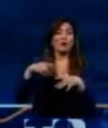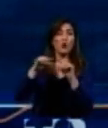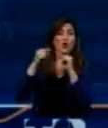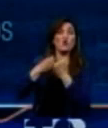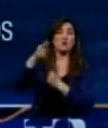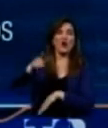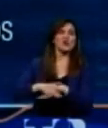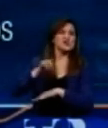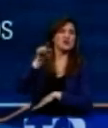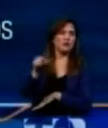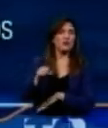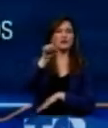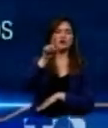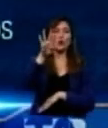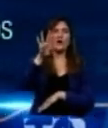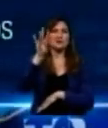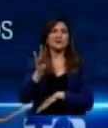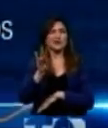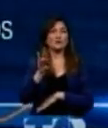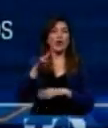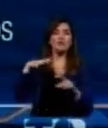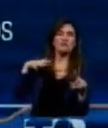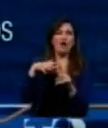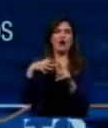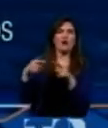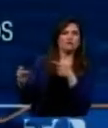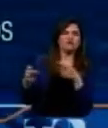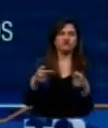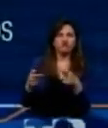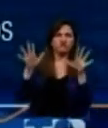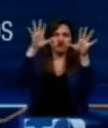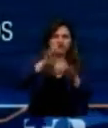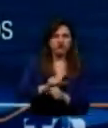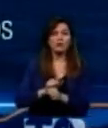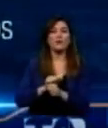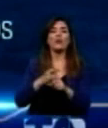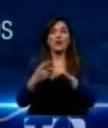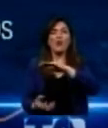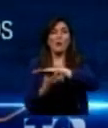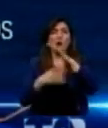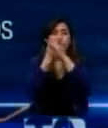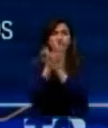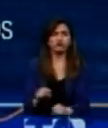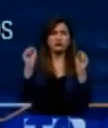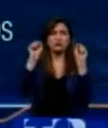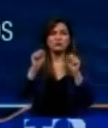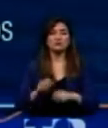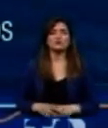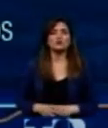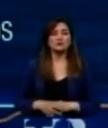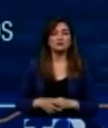disidencias 147 acciones como enfrentamientos, emboscadas y activación de artefactos